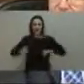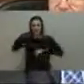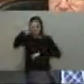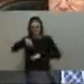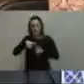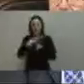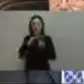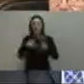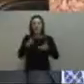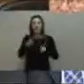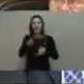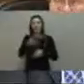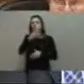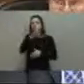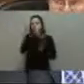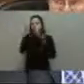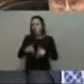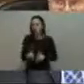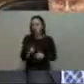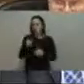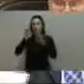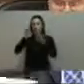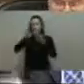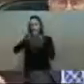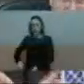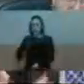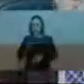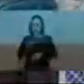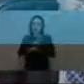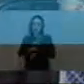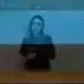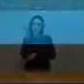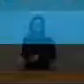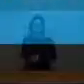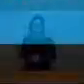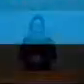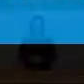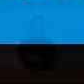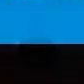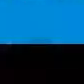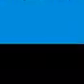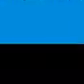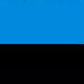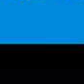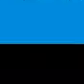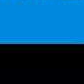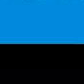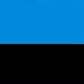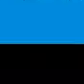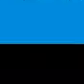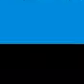ruborizarse. Dimita, señora consejera. Gracias, señora Pérez.